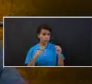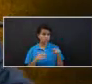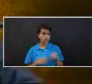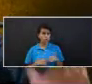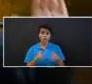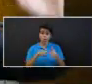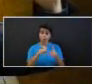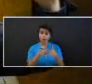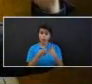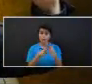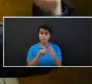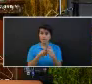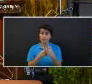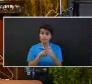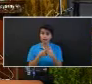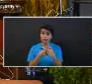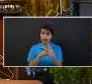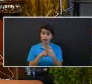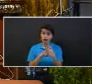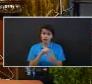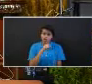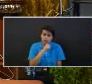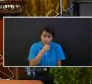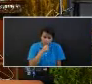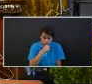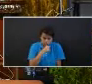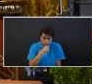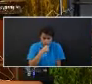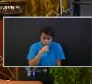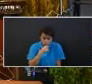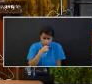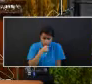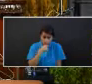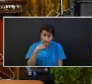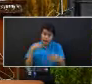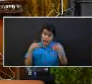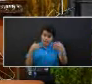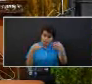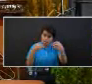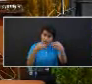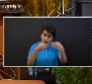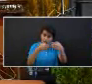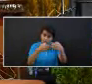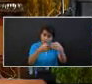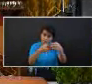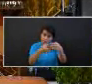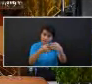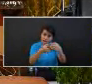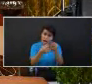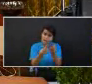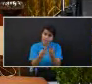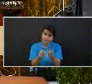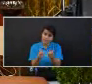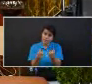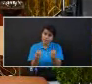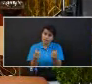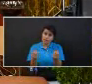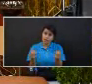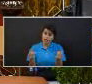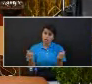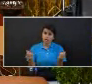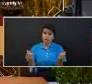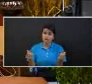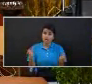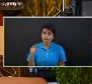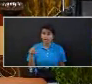cuando empieza el anciano a acercarse a su tierra,